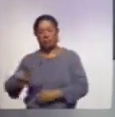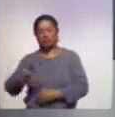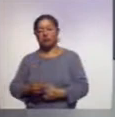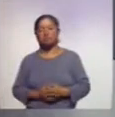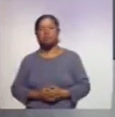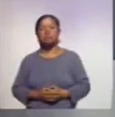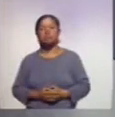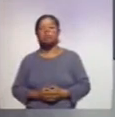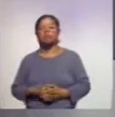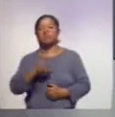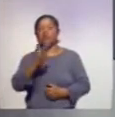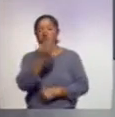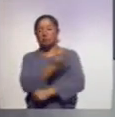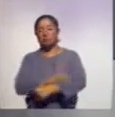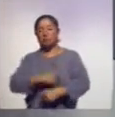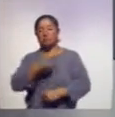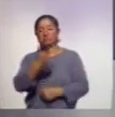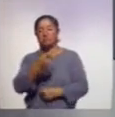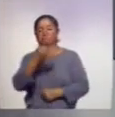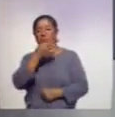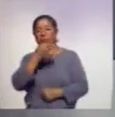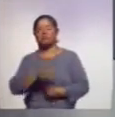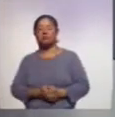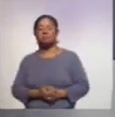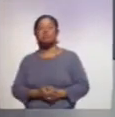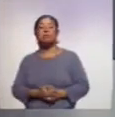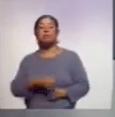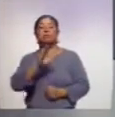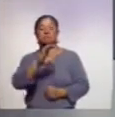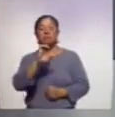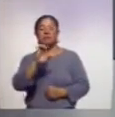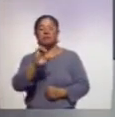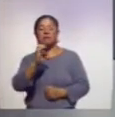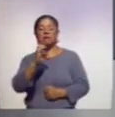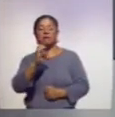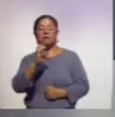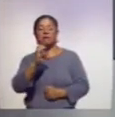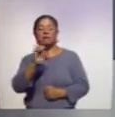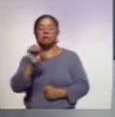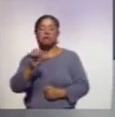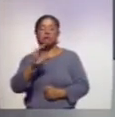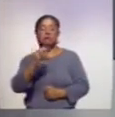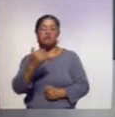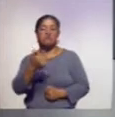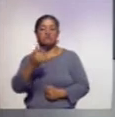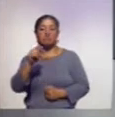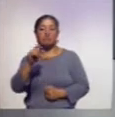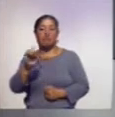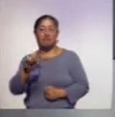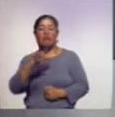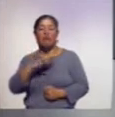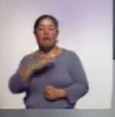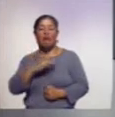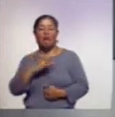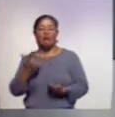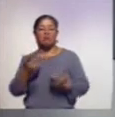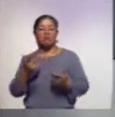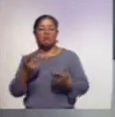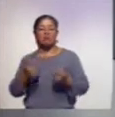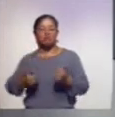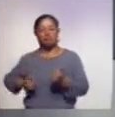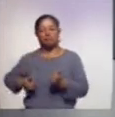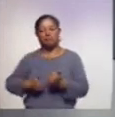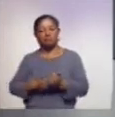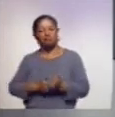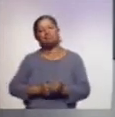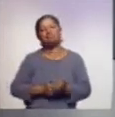2:07 p.m, el plantel del CECIT en Nopalucan ofrece oportunidades y proyectos de acompañamiento y tutorías que